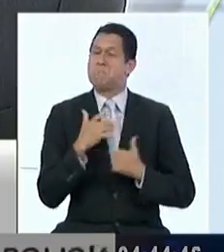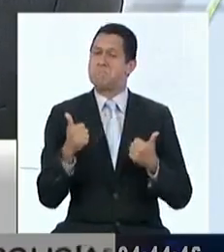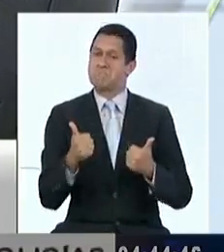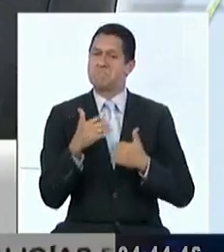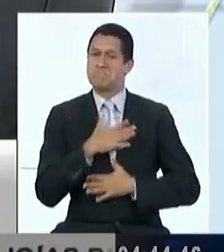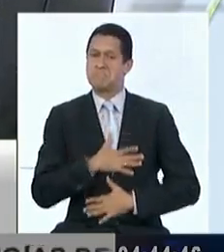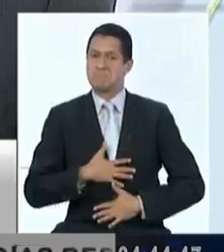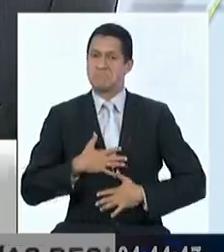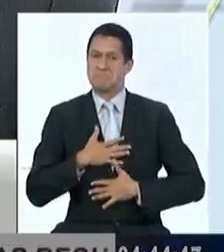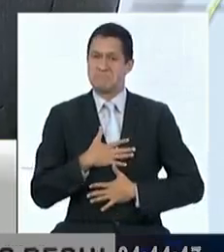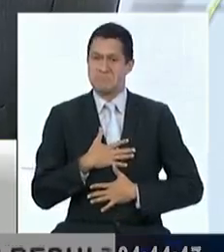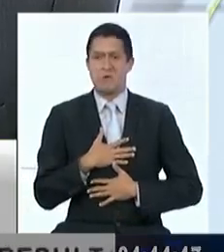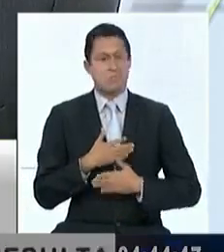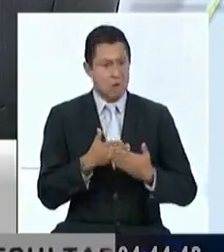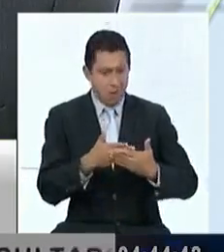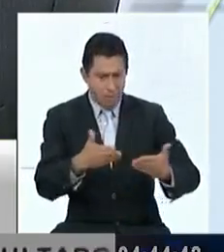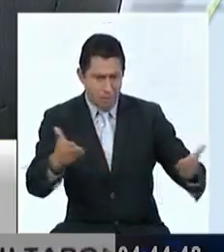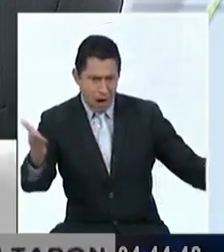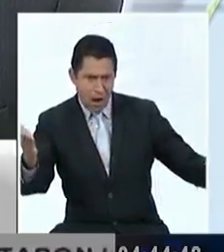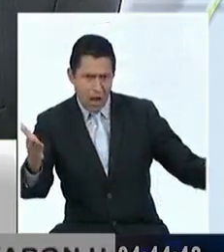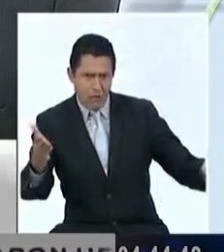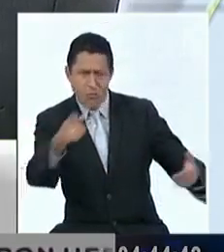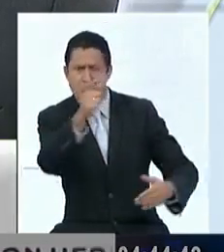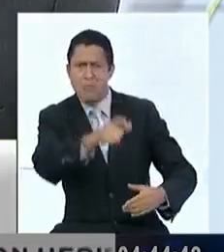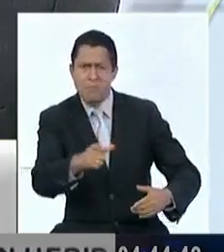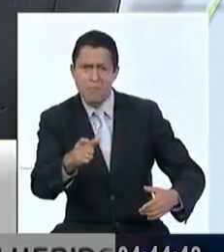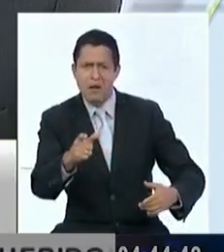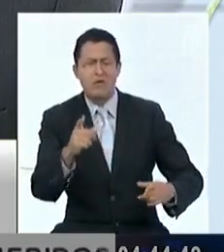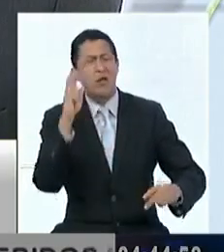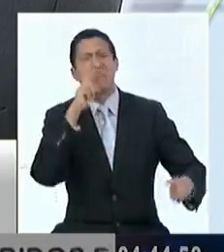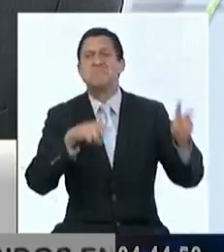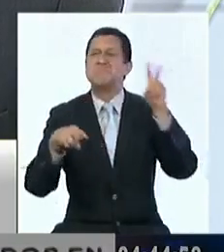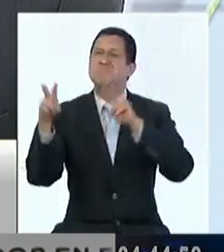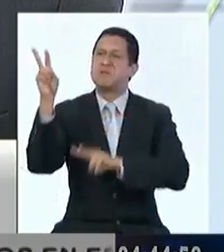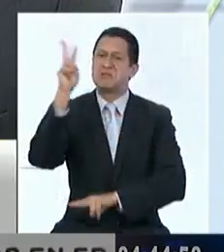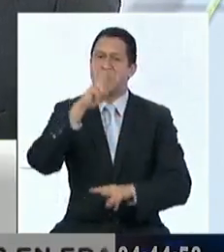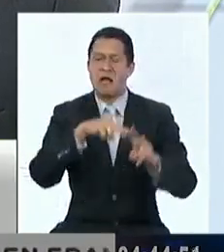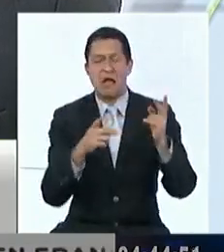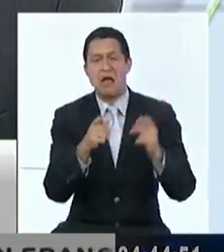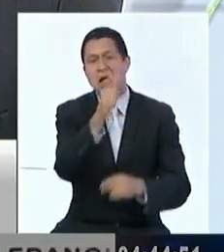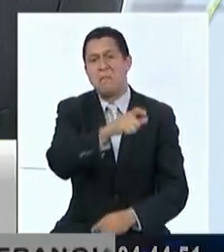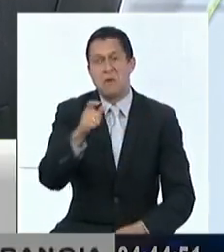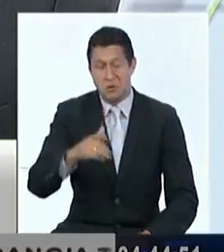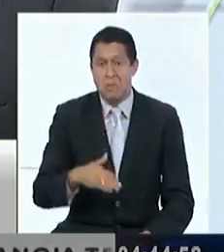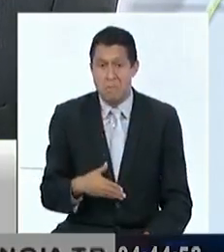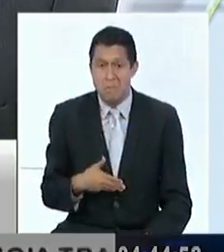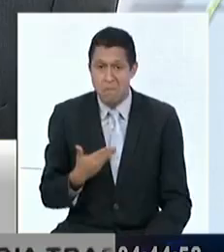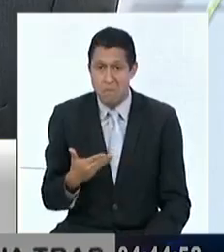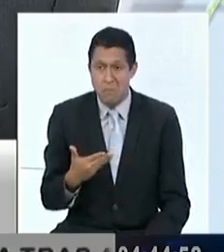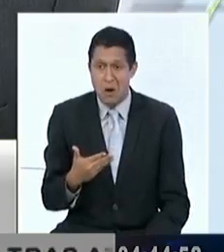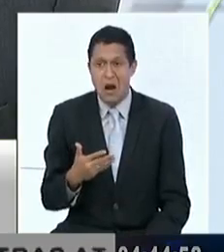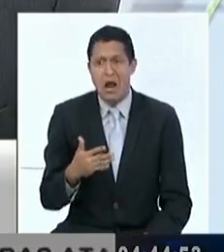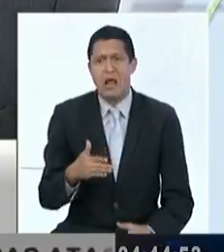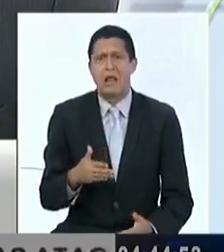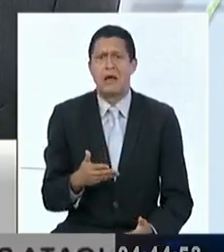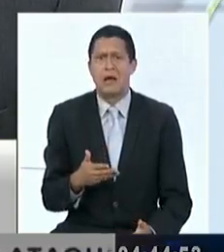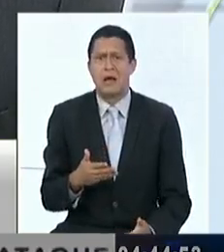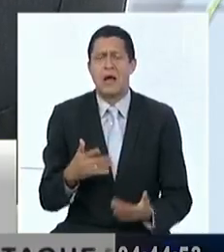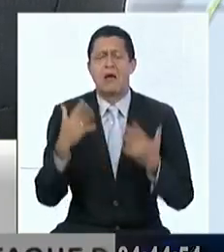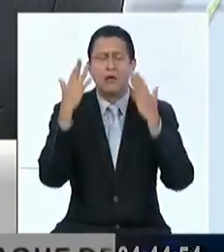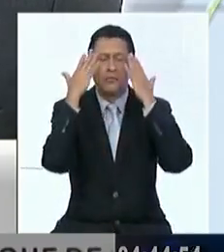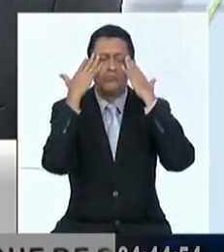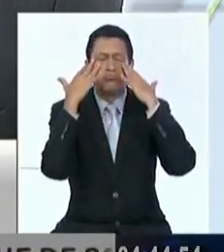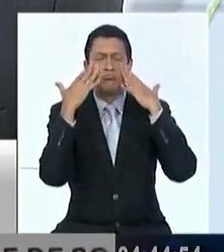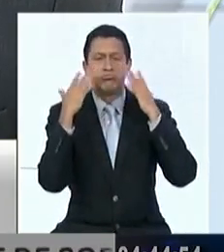generan espacios verdad para que las personas se puedan distraer para que para que las personas puedan hasta cierto punto drenar